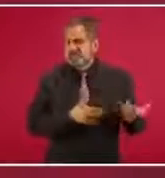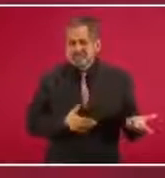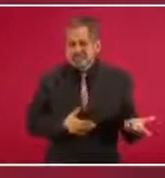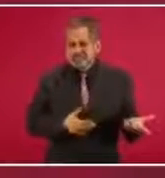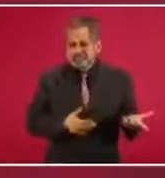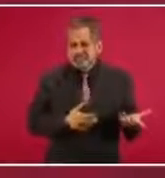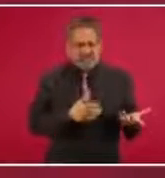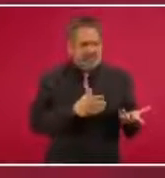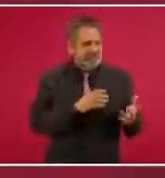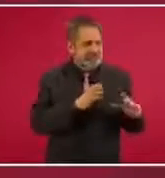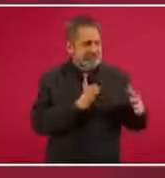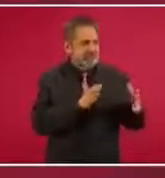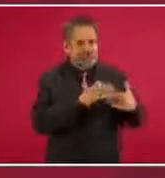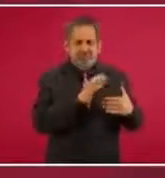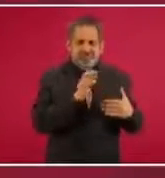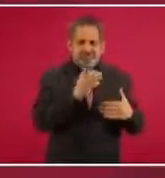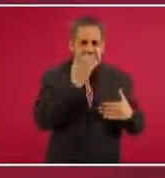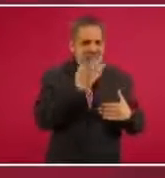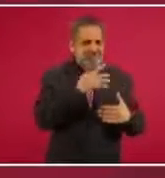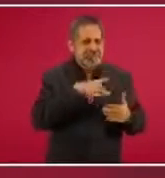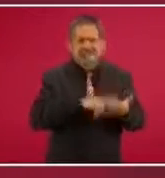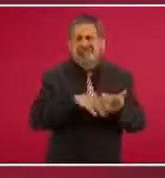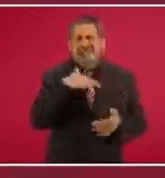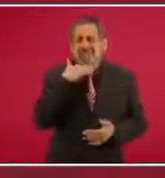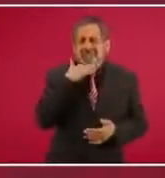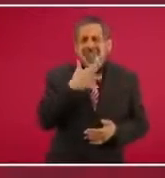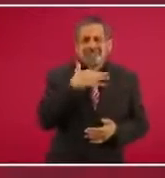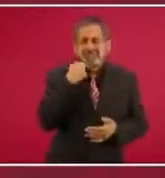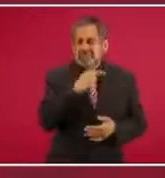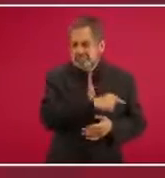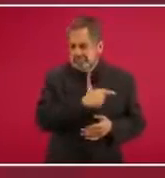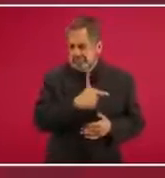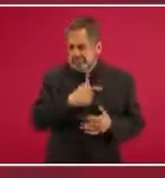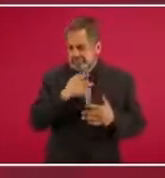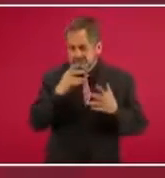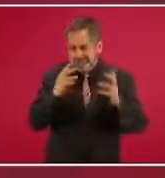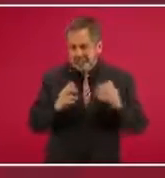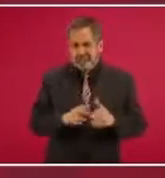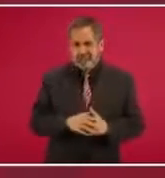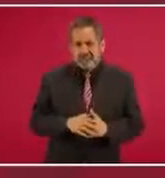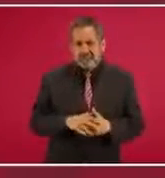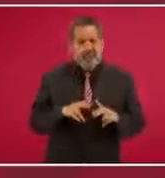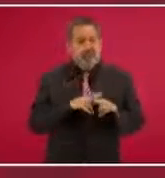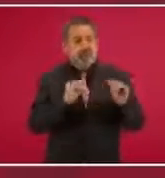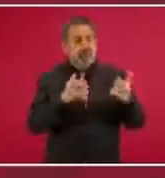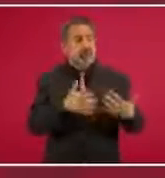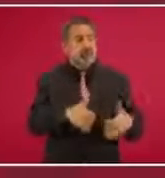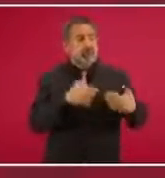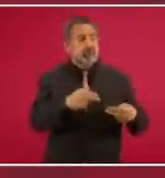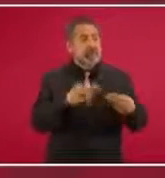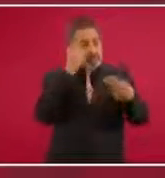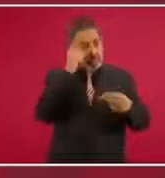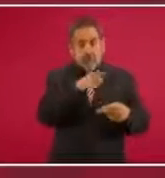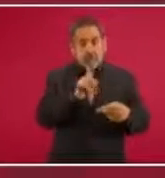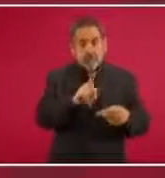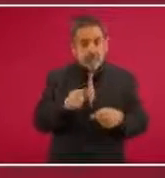conservadores corruptos ni siquiera los empresarios